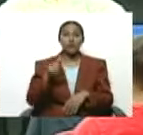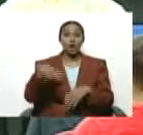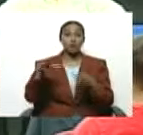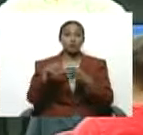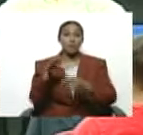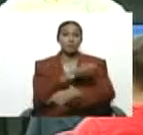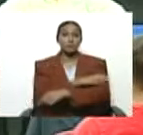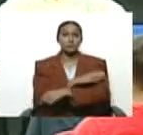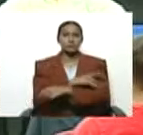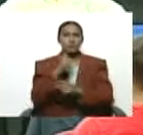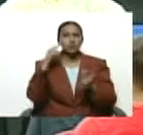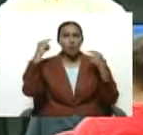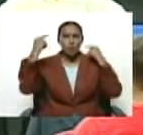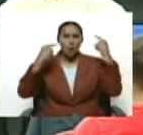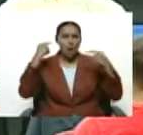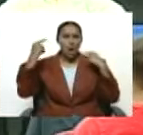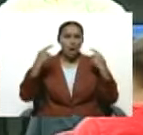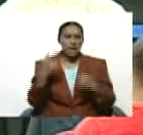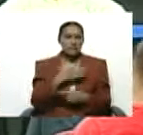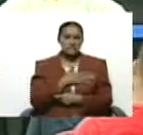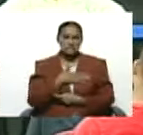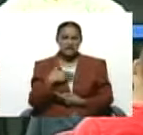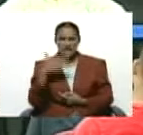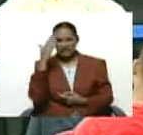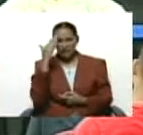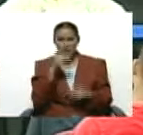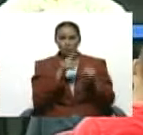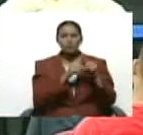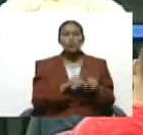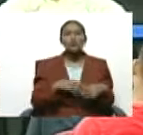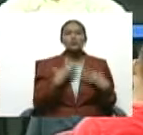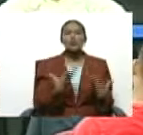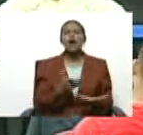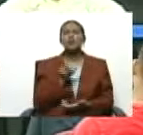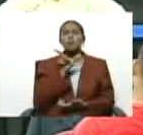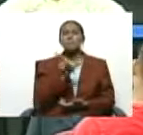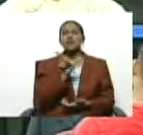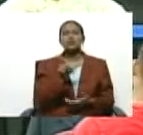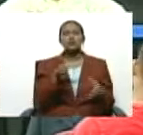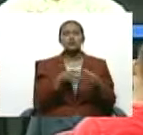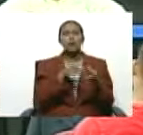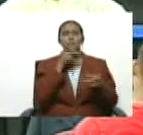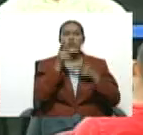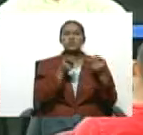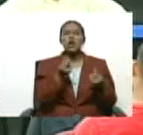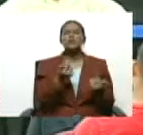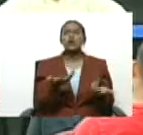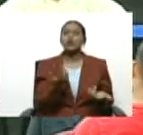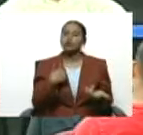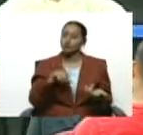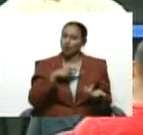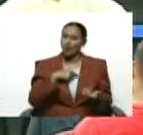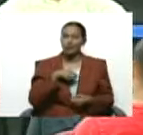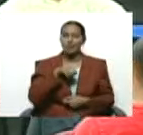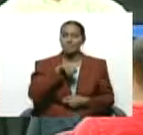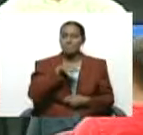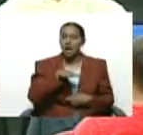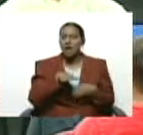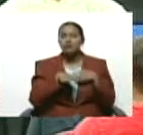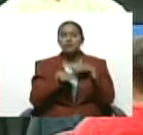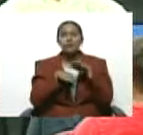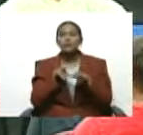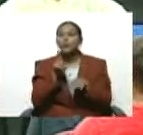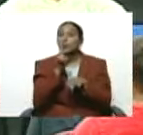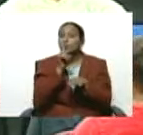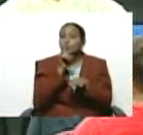montando sus cosas y no tienen nada. Y nosotros estamos haciendo el trabajito como las hormiguitas, por debajo, por